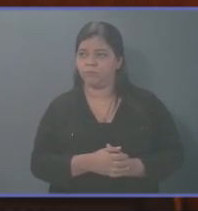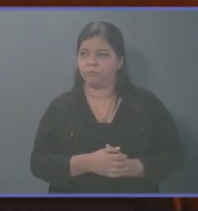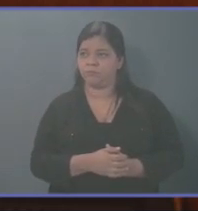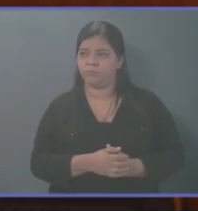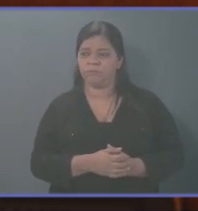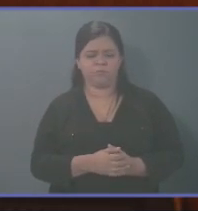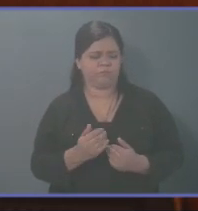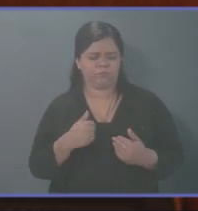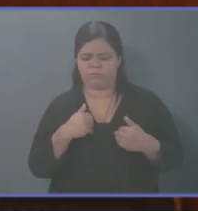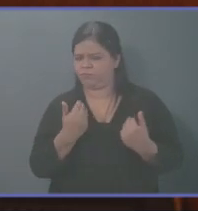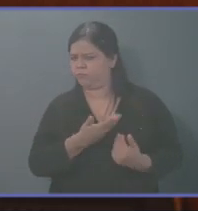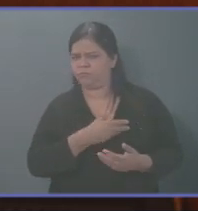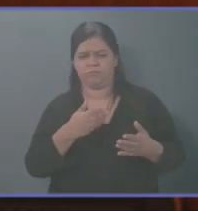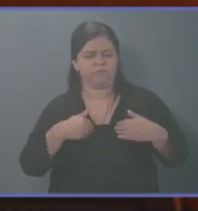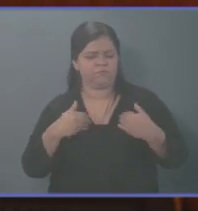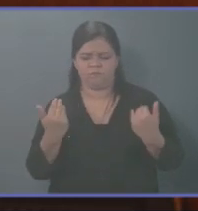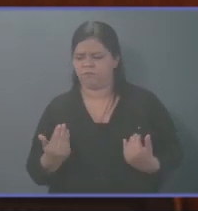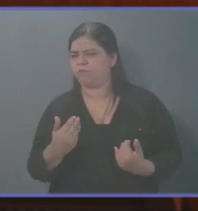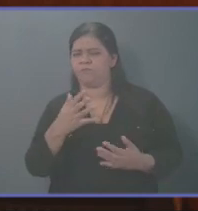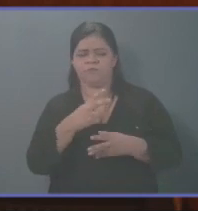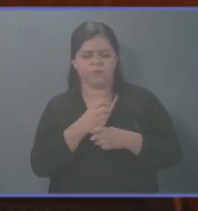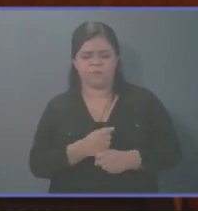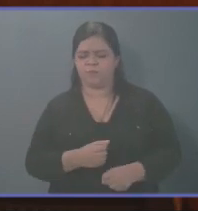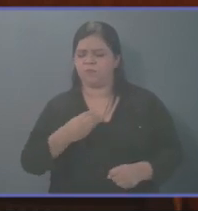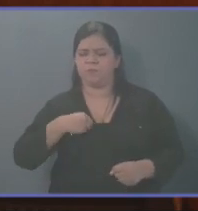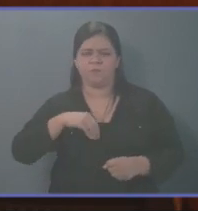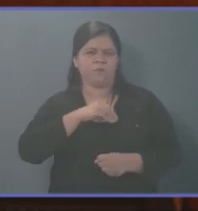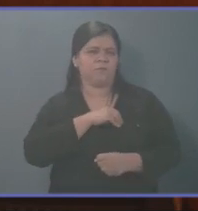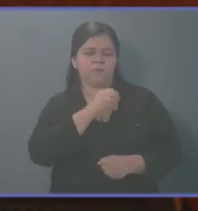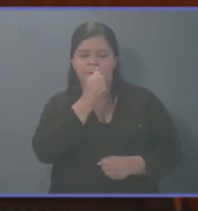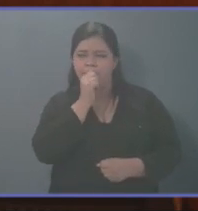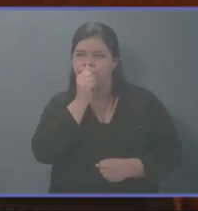No contamos los diputados con un seguro médico privado